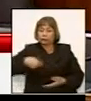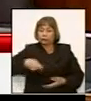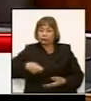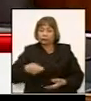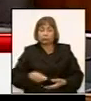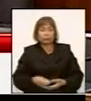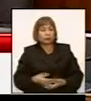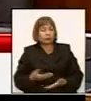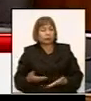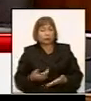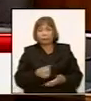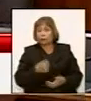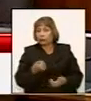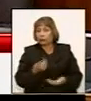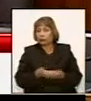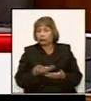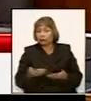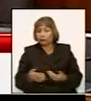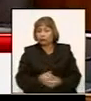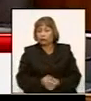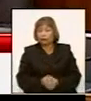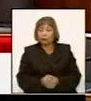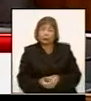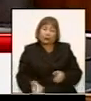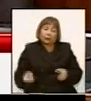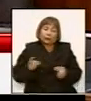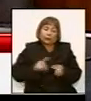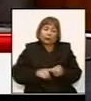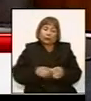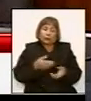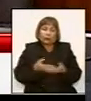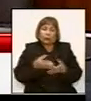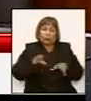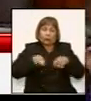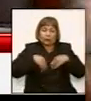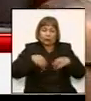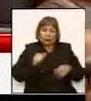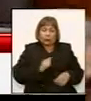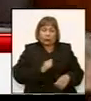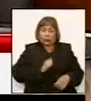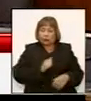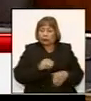arrendamiento financiero u otros tipos de contratos que incluya pago para adquirir la propiedad del inmueble.